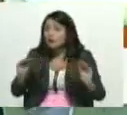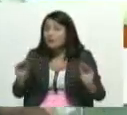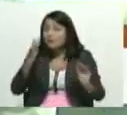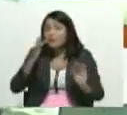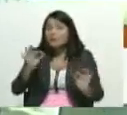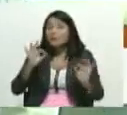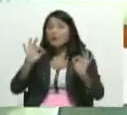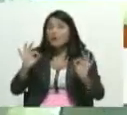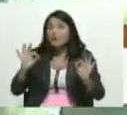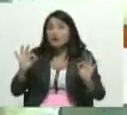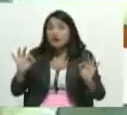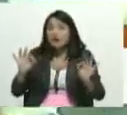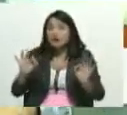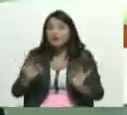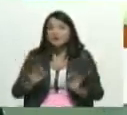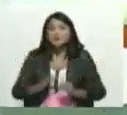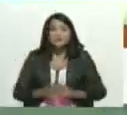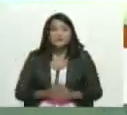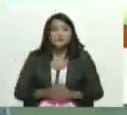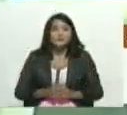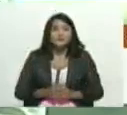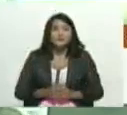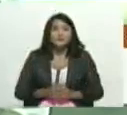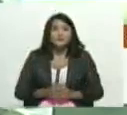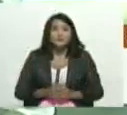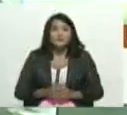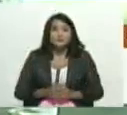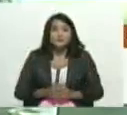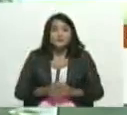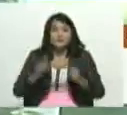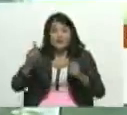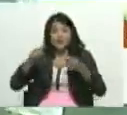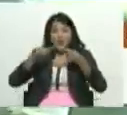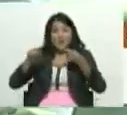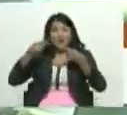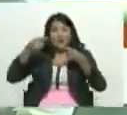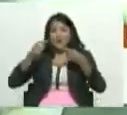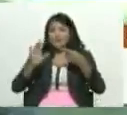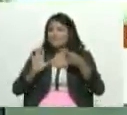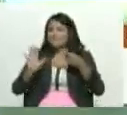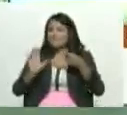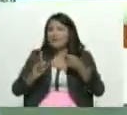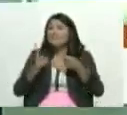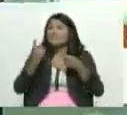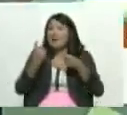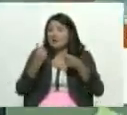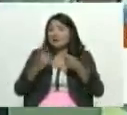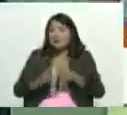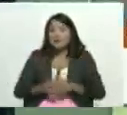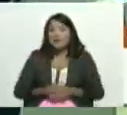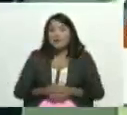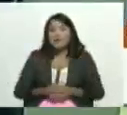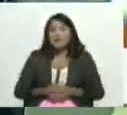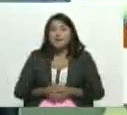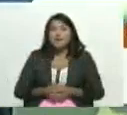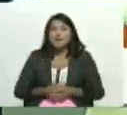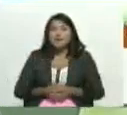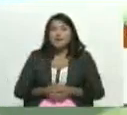confección de que hizo eso no prioridad todavía no hay a pesar de que